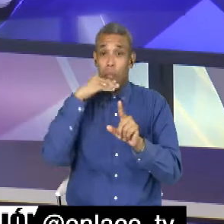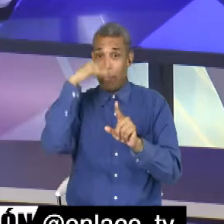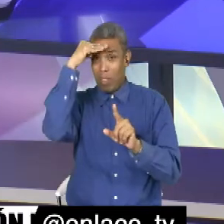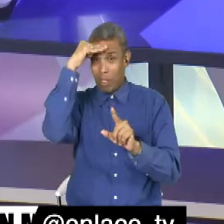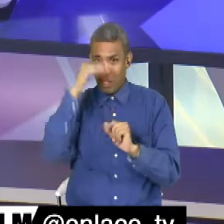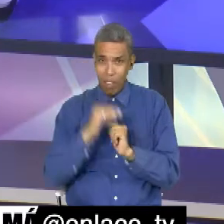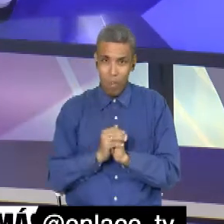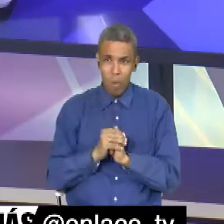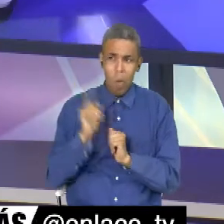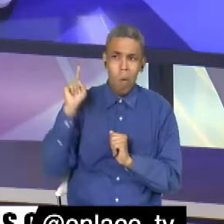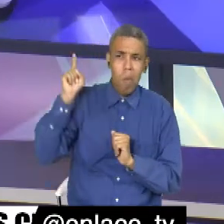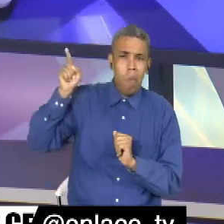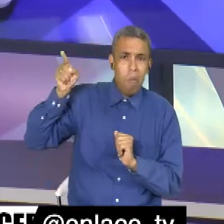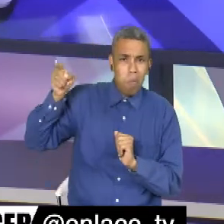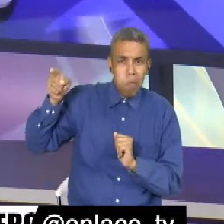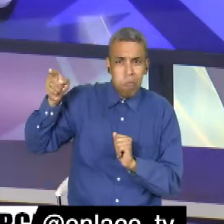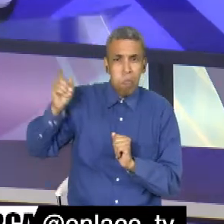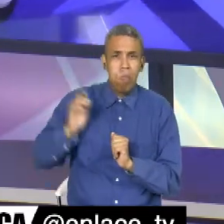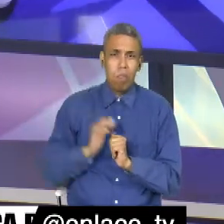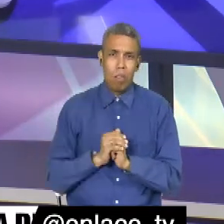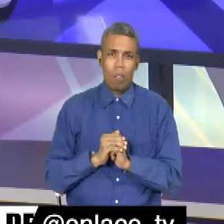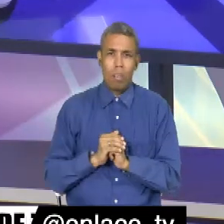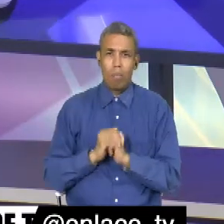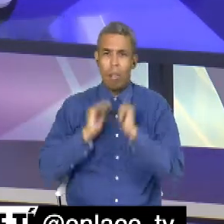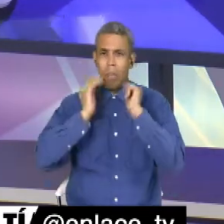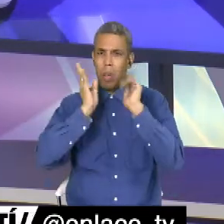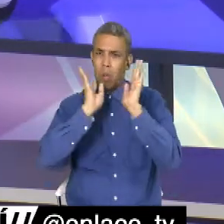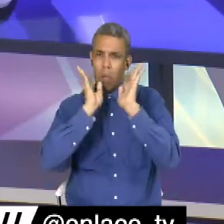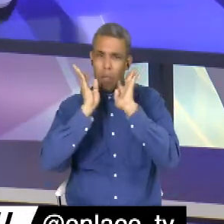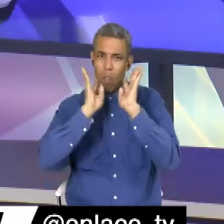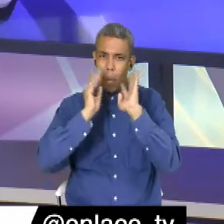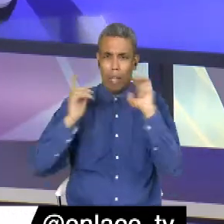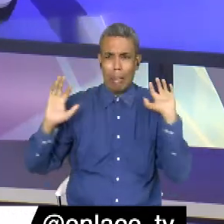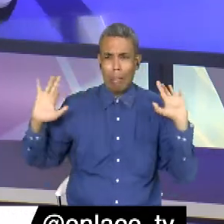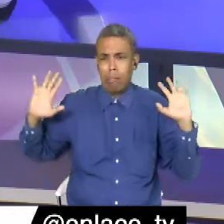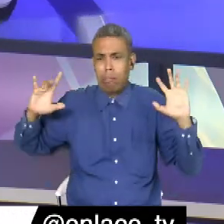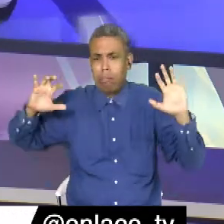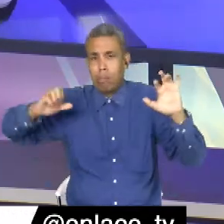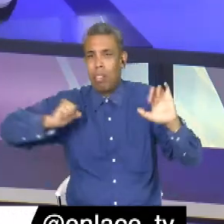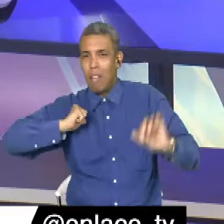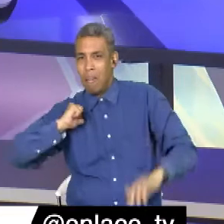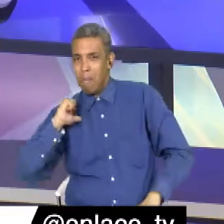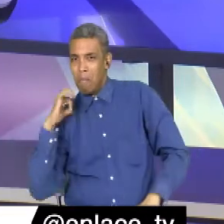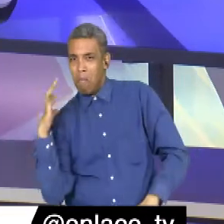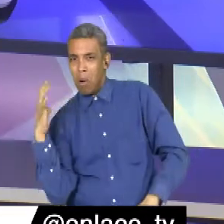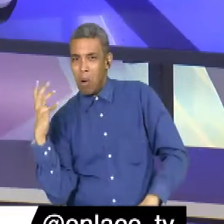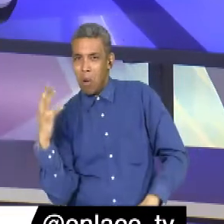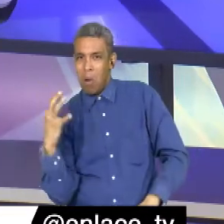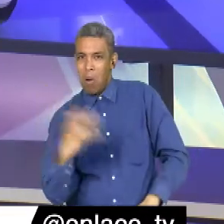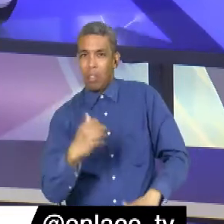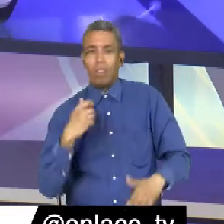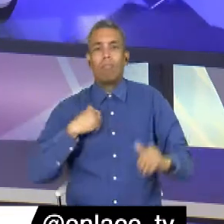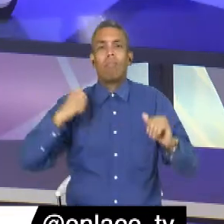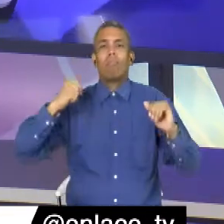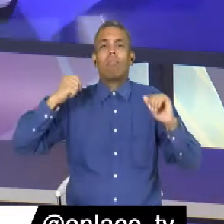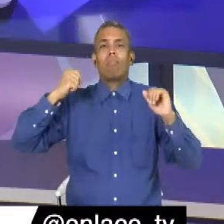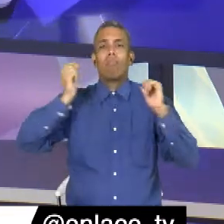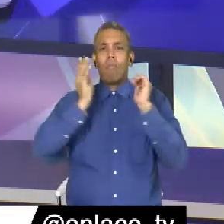se desarrolla la convención de cómics denominada Comic-Con. Desde allí, Yanit Rueda preparó el siguiente informe. Yanit, buenas tardes, ¿qué sucede en